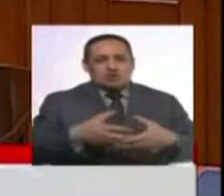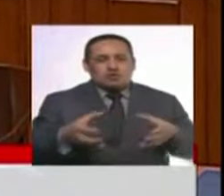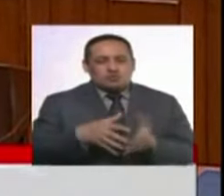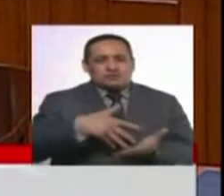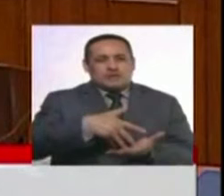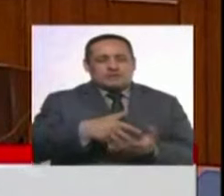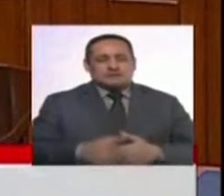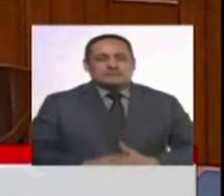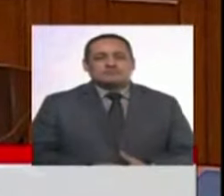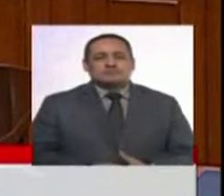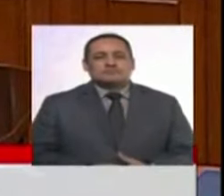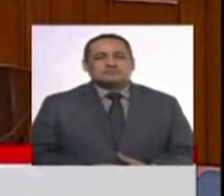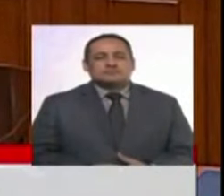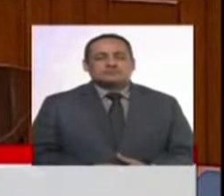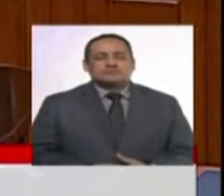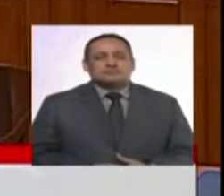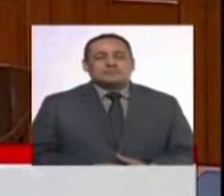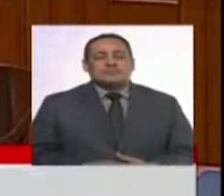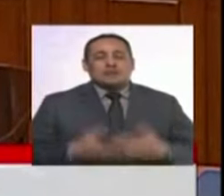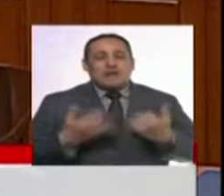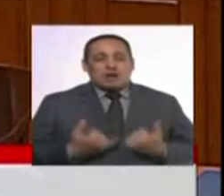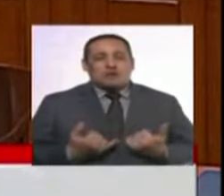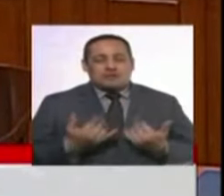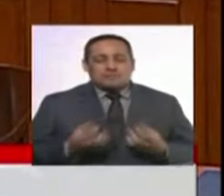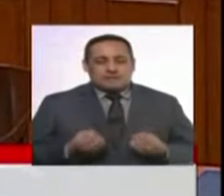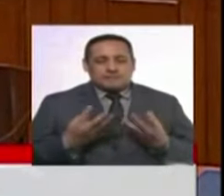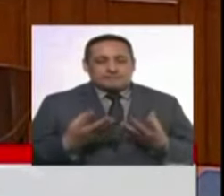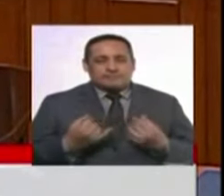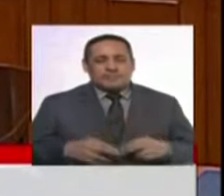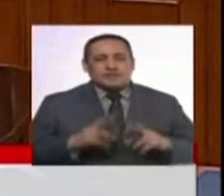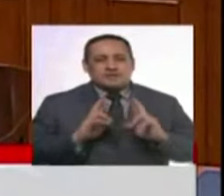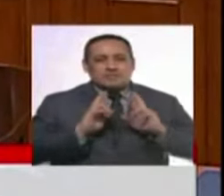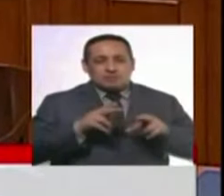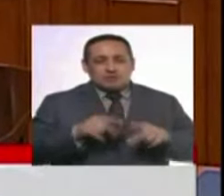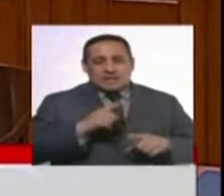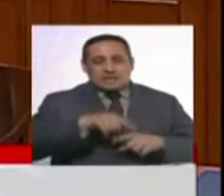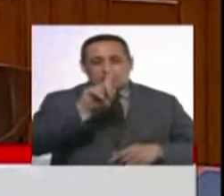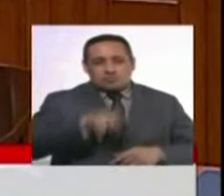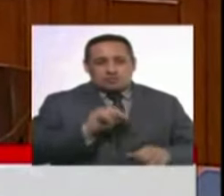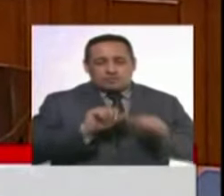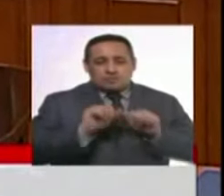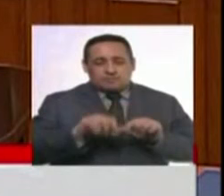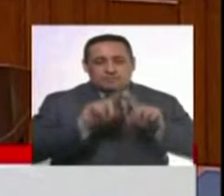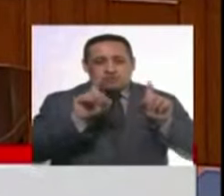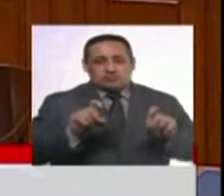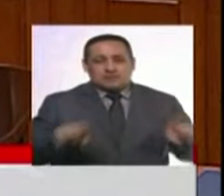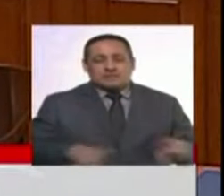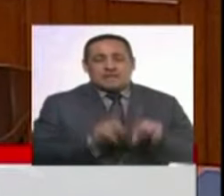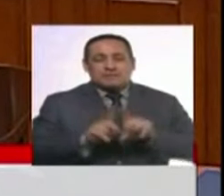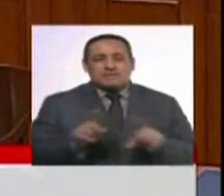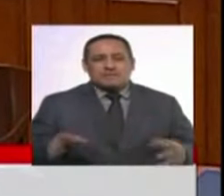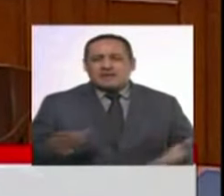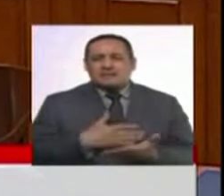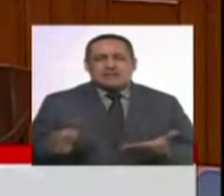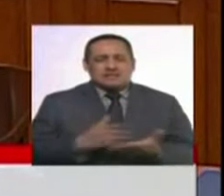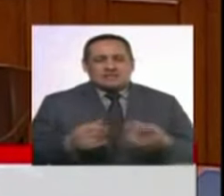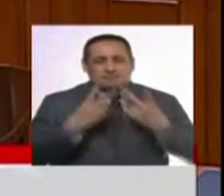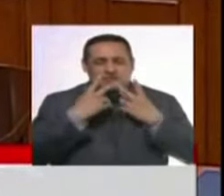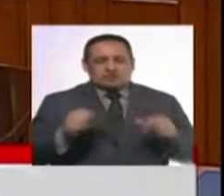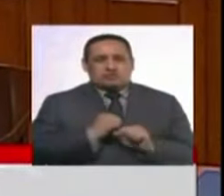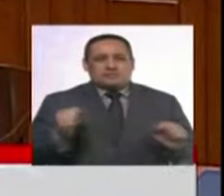grupos vulnerables ahora bien con relación a la pregunta formulada para nadie resulta